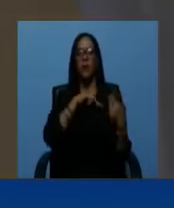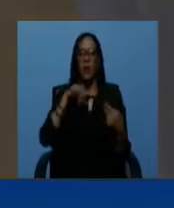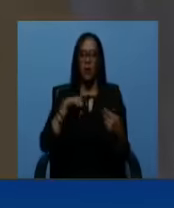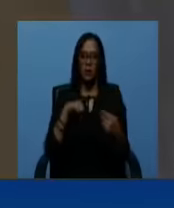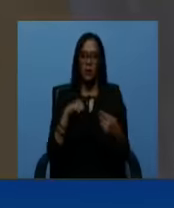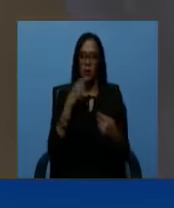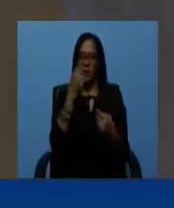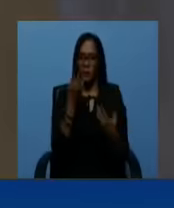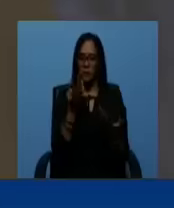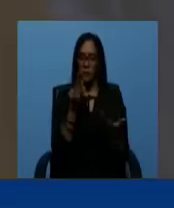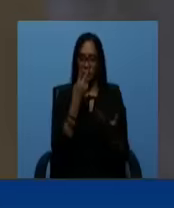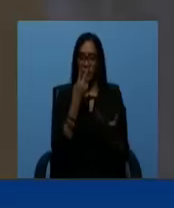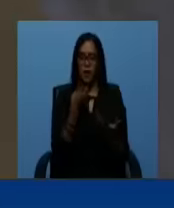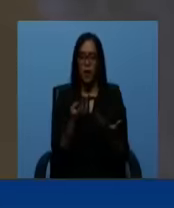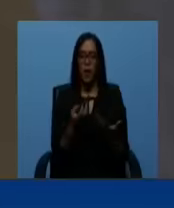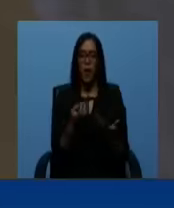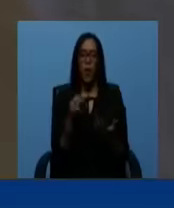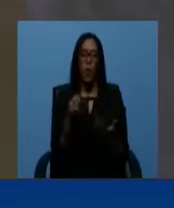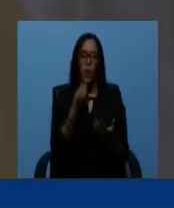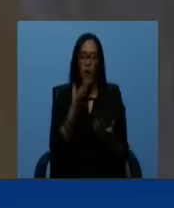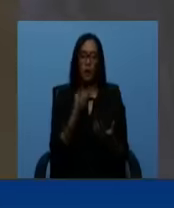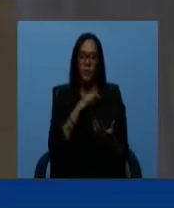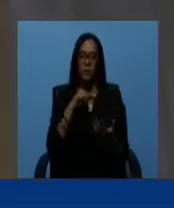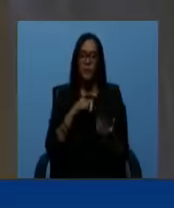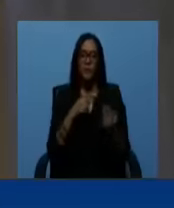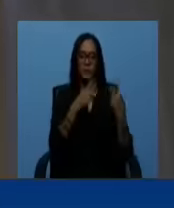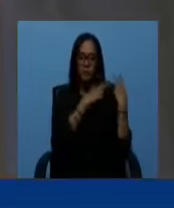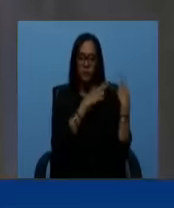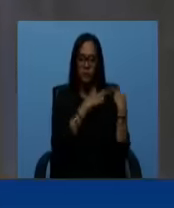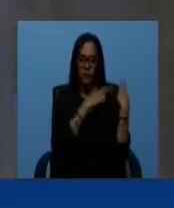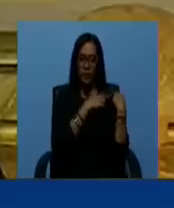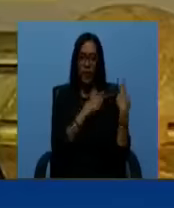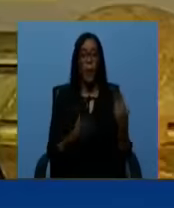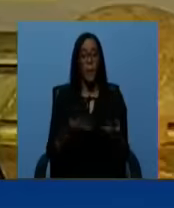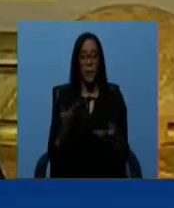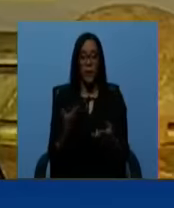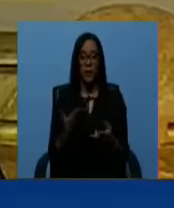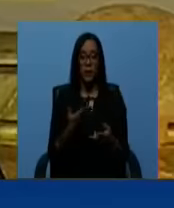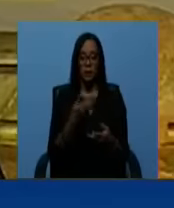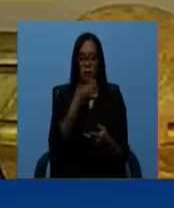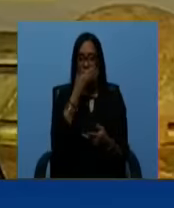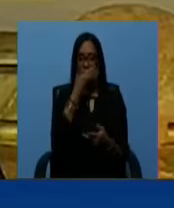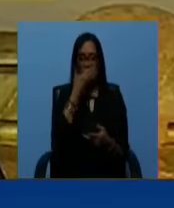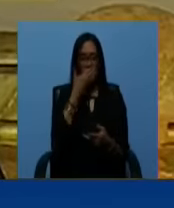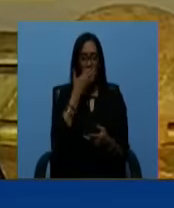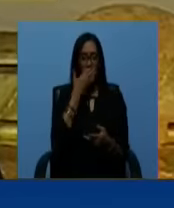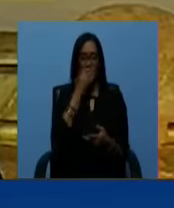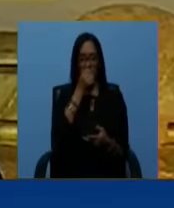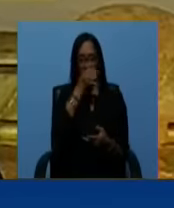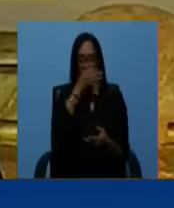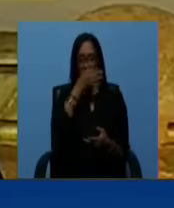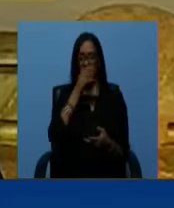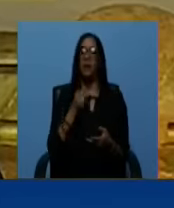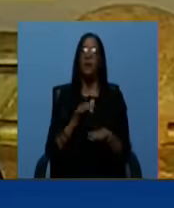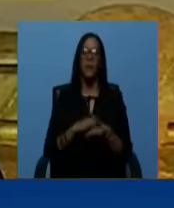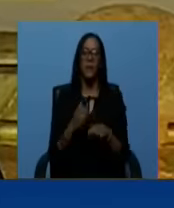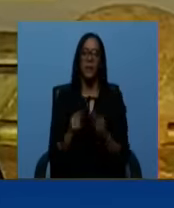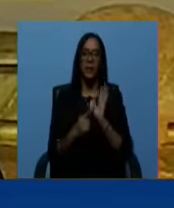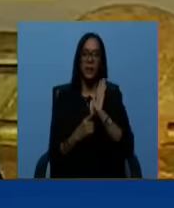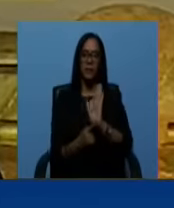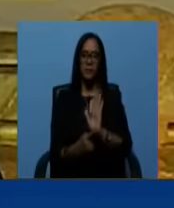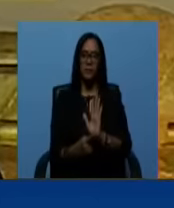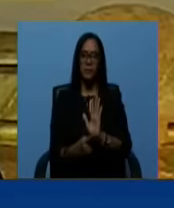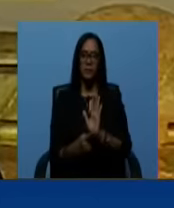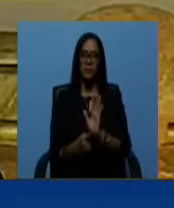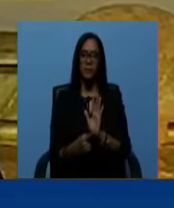bueno, y nuestras responsabilidades, porque se ha demostrado